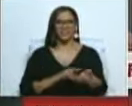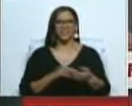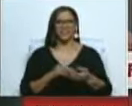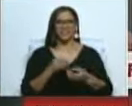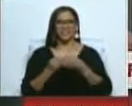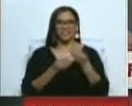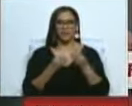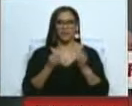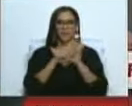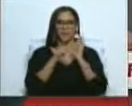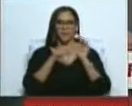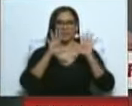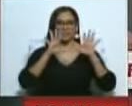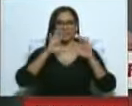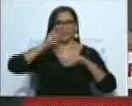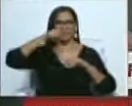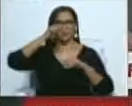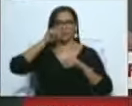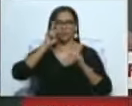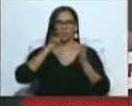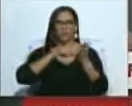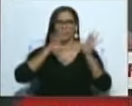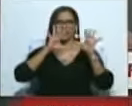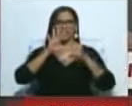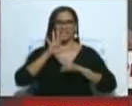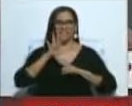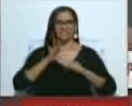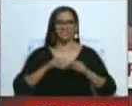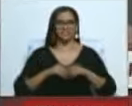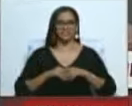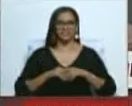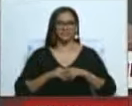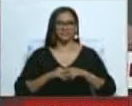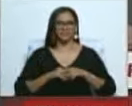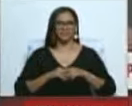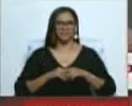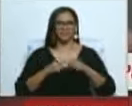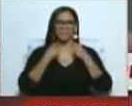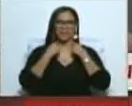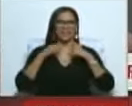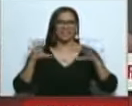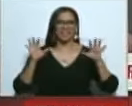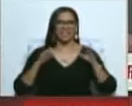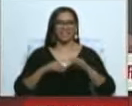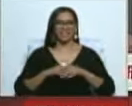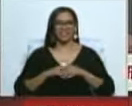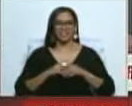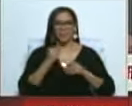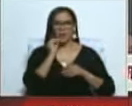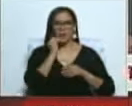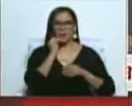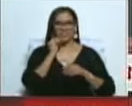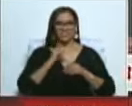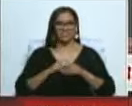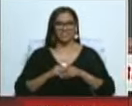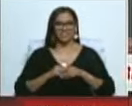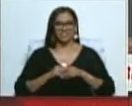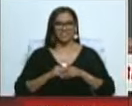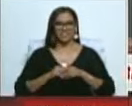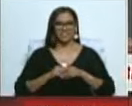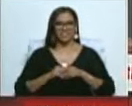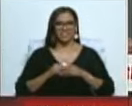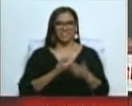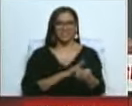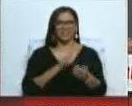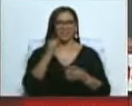de junio del año 2015. Para ver, Jorge. Mira, aquí está. Perdido ahí. Estaba jovencito, Jorge. Y Víctor